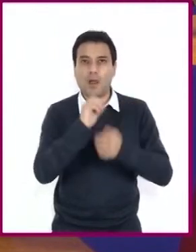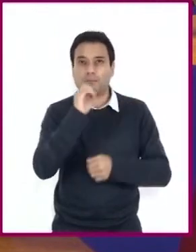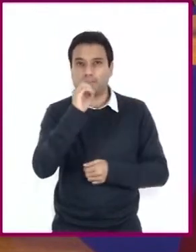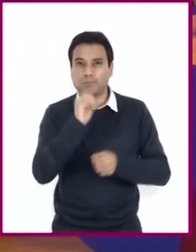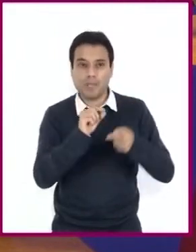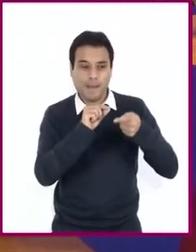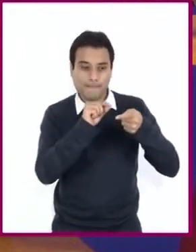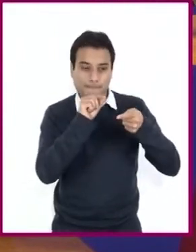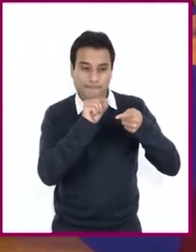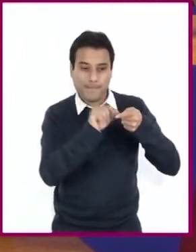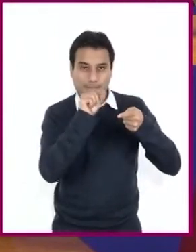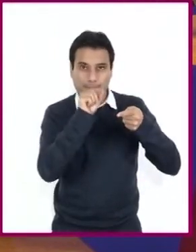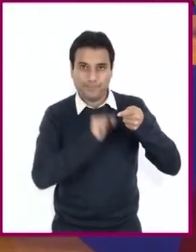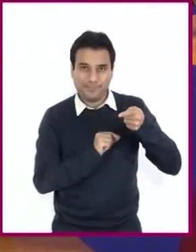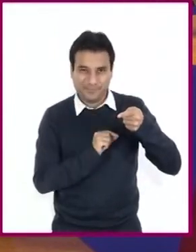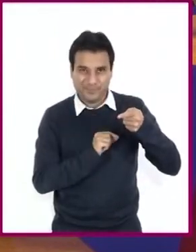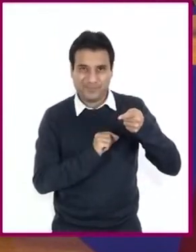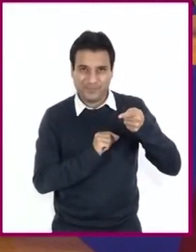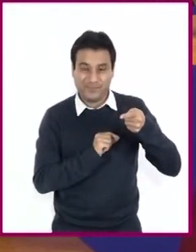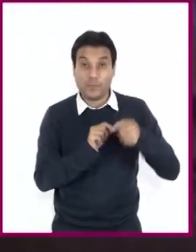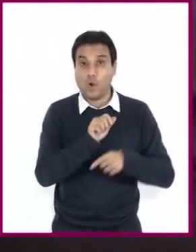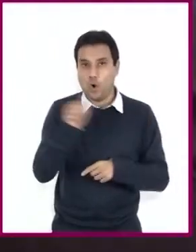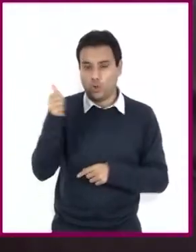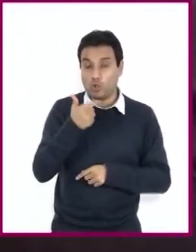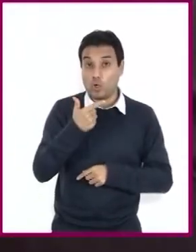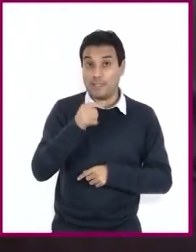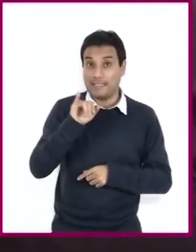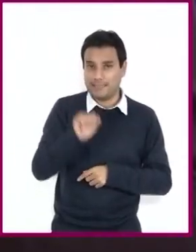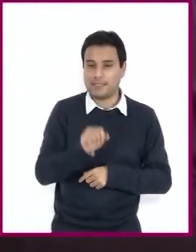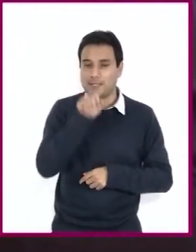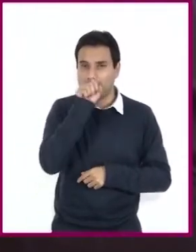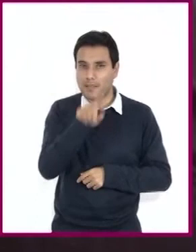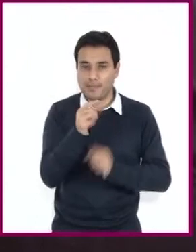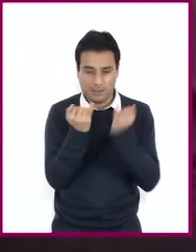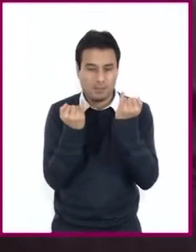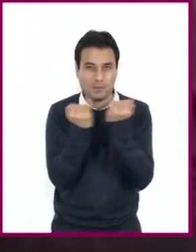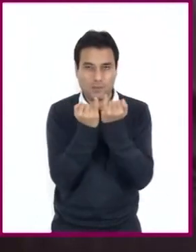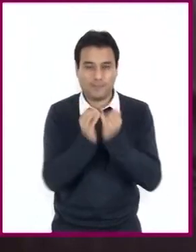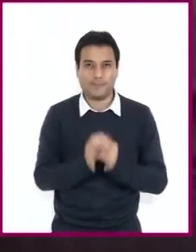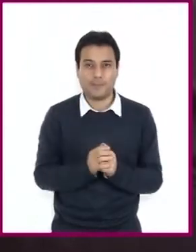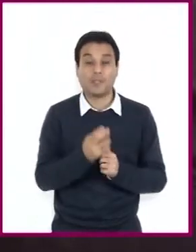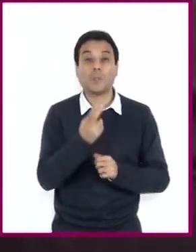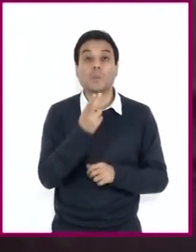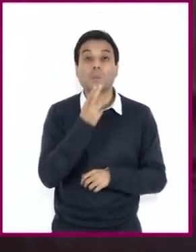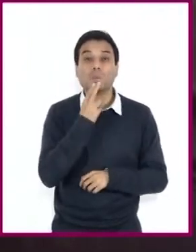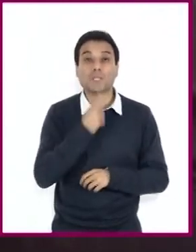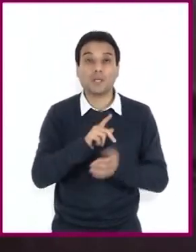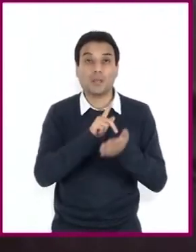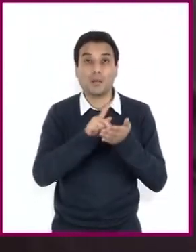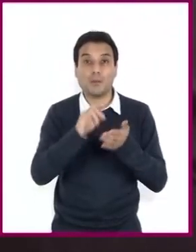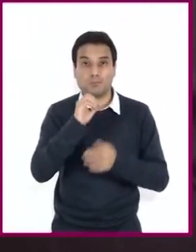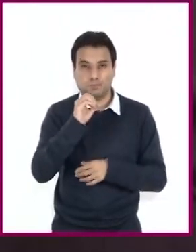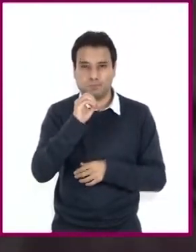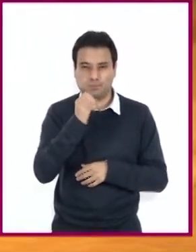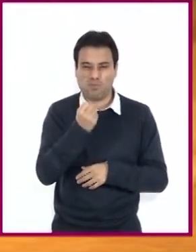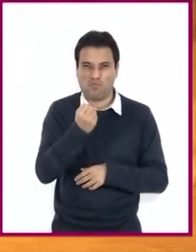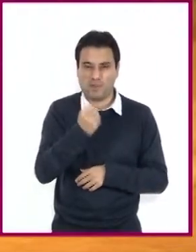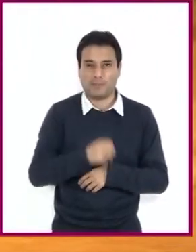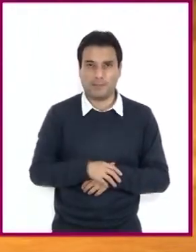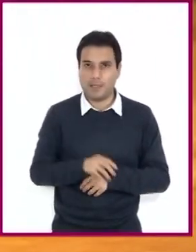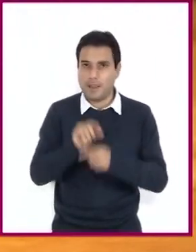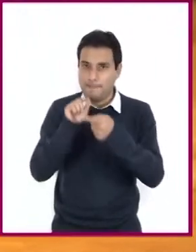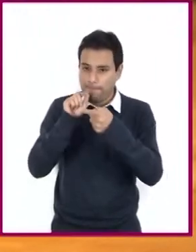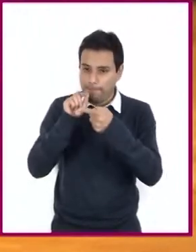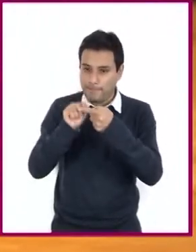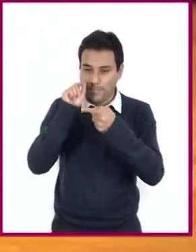Haremos lo mismo con el otro gis, pero utilizando el marcador permanente.